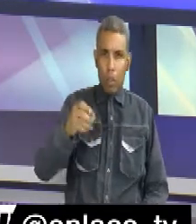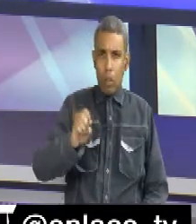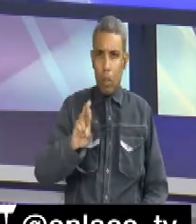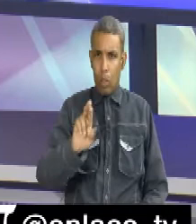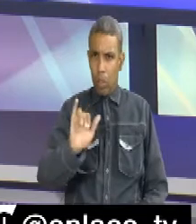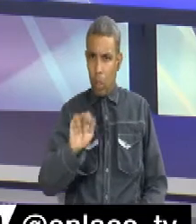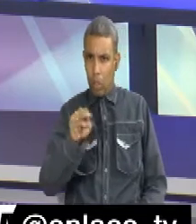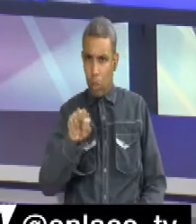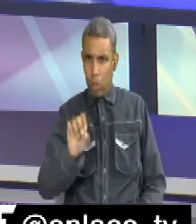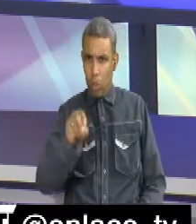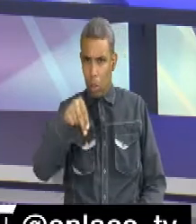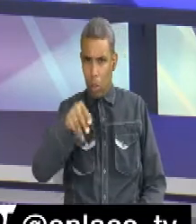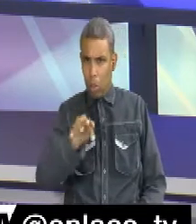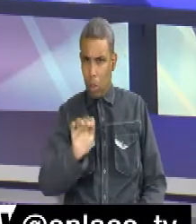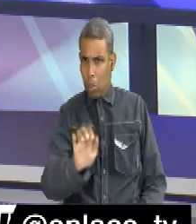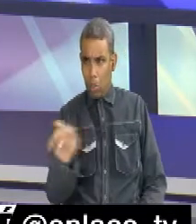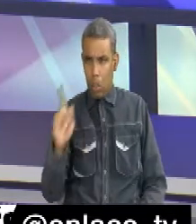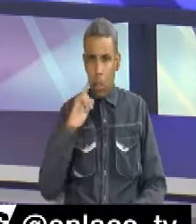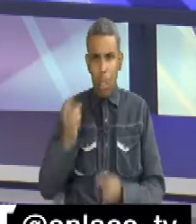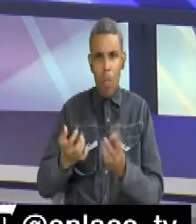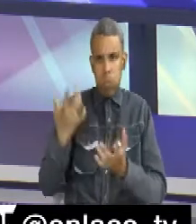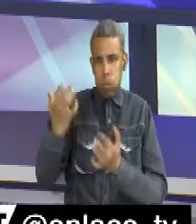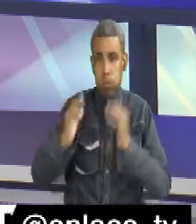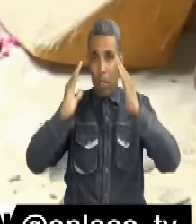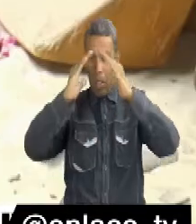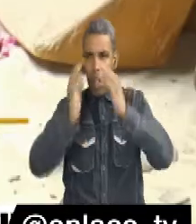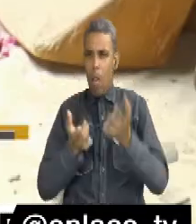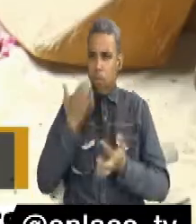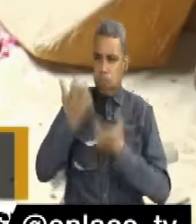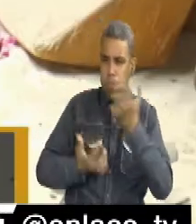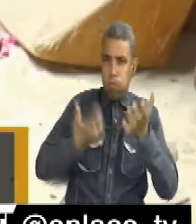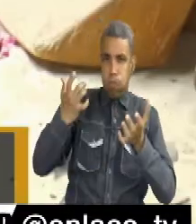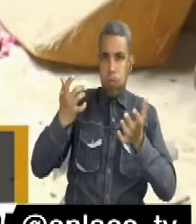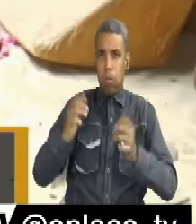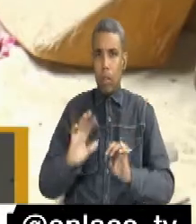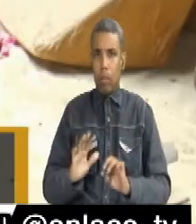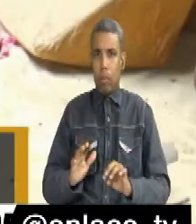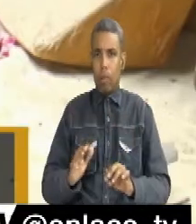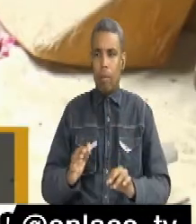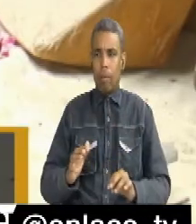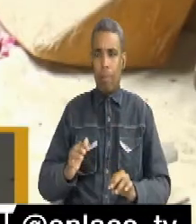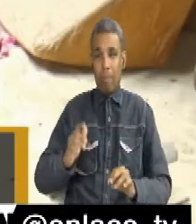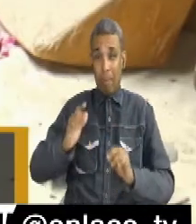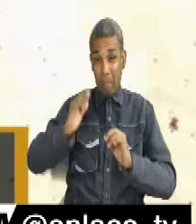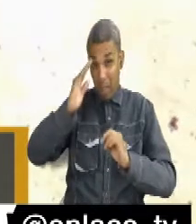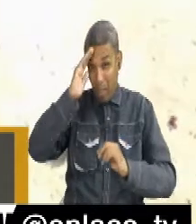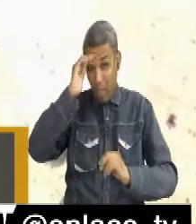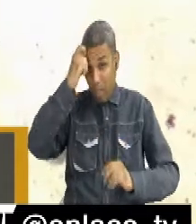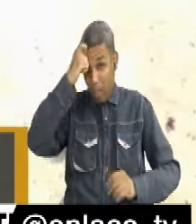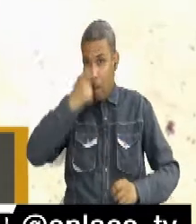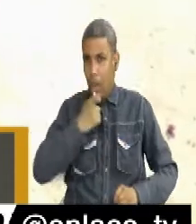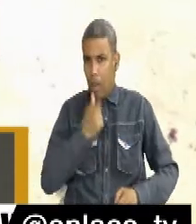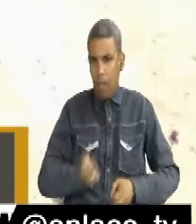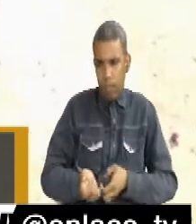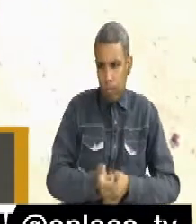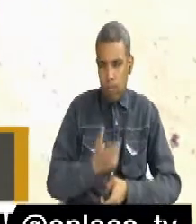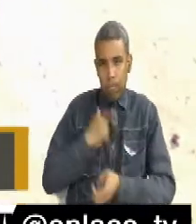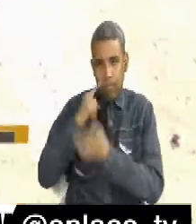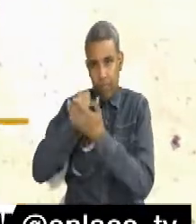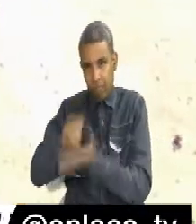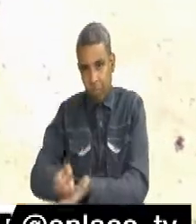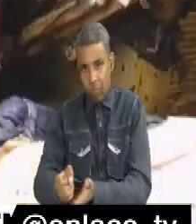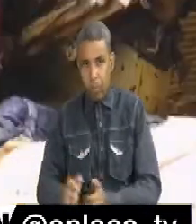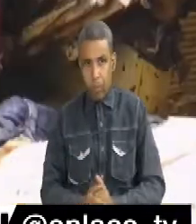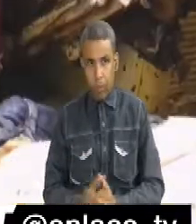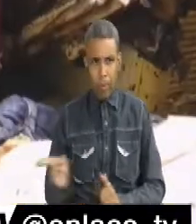que la habita no se encontraba allí. Un incendio fue registrado la tarde de este martes 13 en el barrio Nuevo Horizonte, al nororiente de la ciudad.